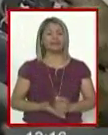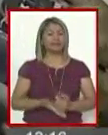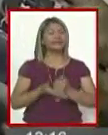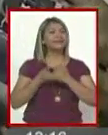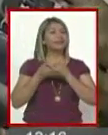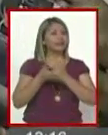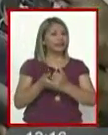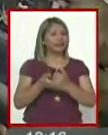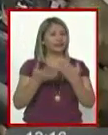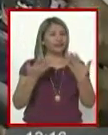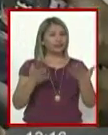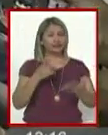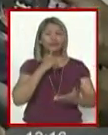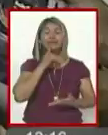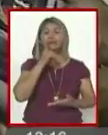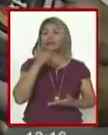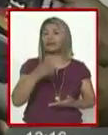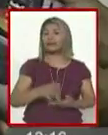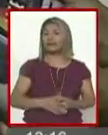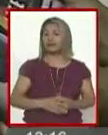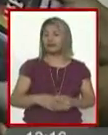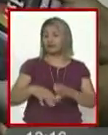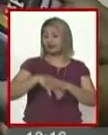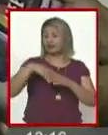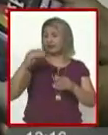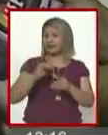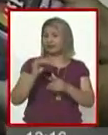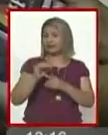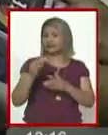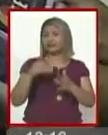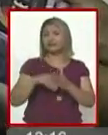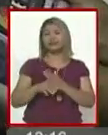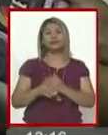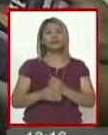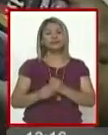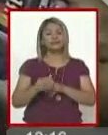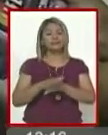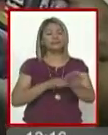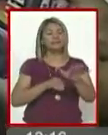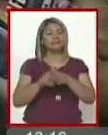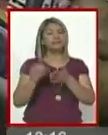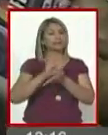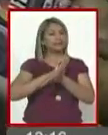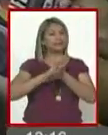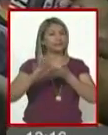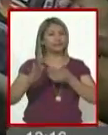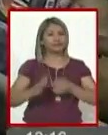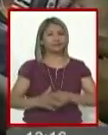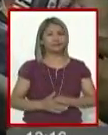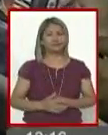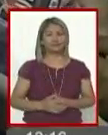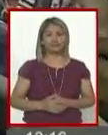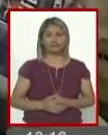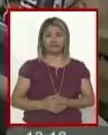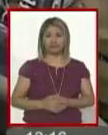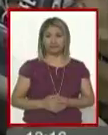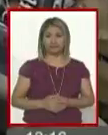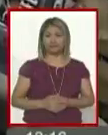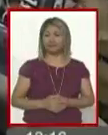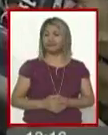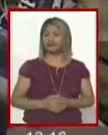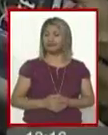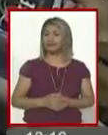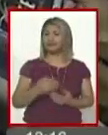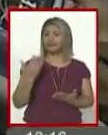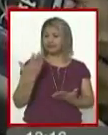colaborando, sea afuera o adentro, las manos limpias, tengo ojos, tengo manos y voy a estar